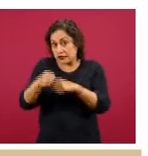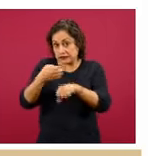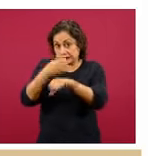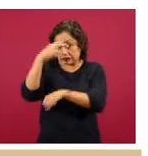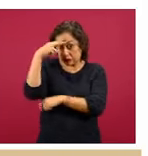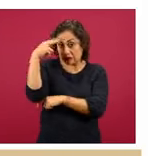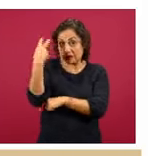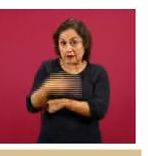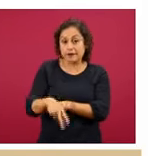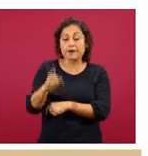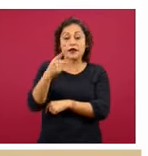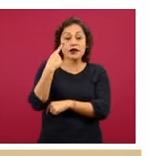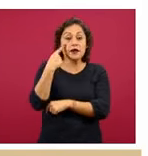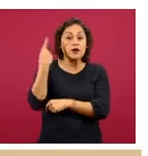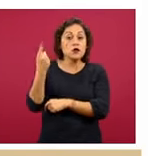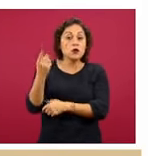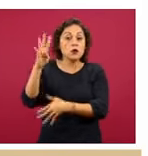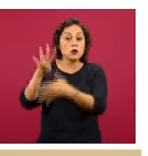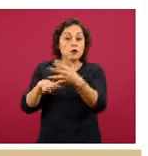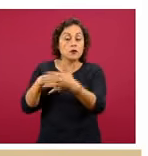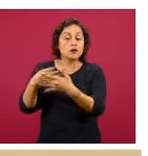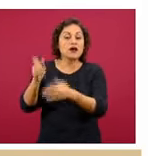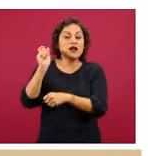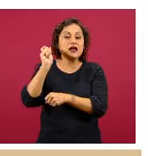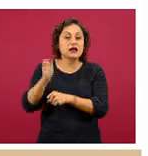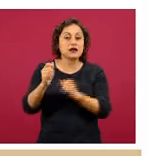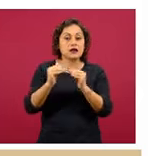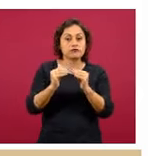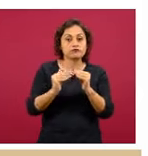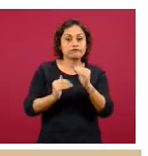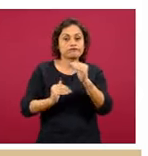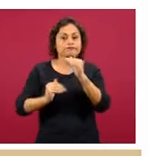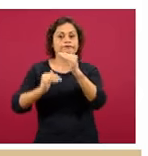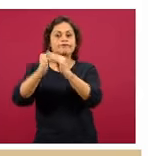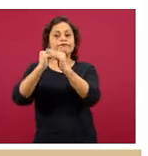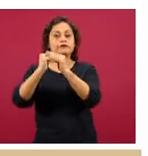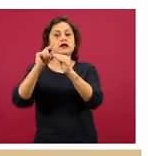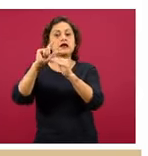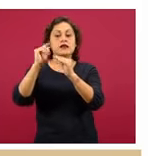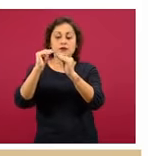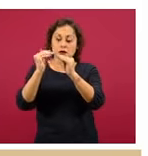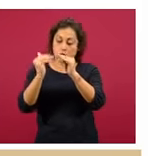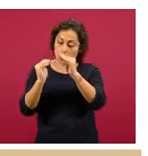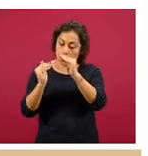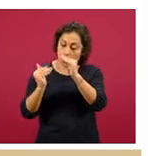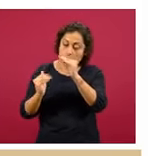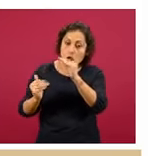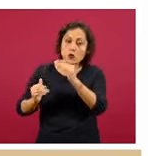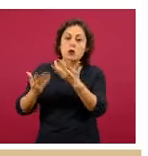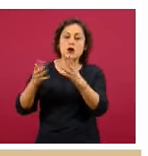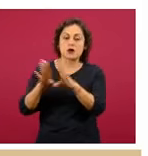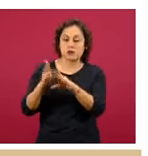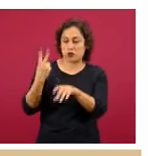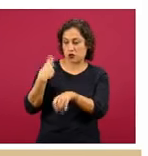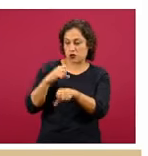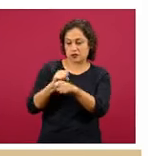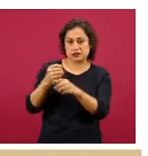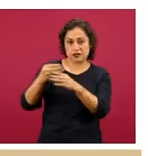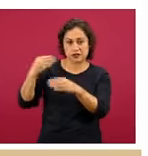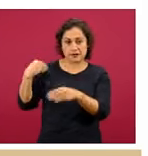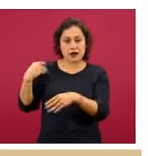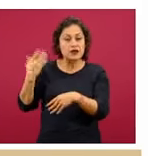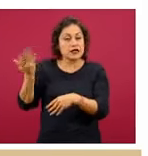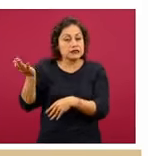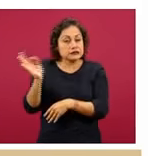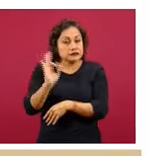punto máximo y ha ido bajando, aunque posiblemente aquí ya por la intensidad de los colores, vemos que en las últimas 2 semanas tal vez